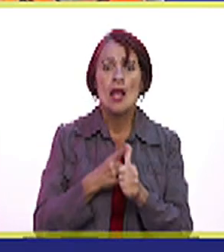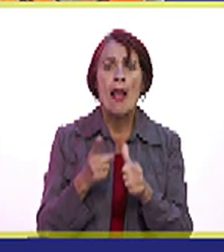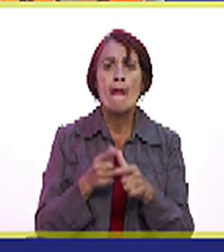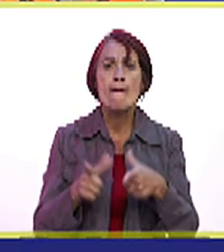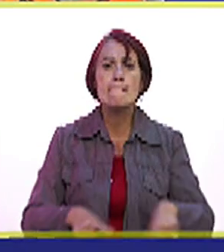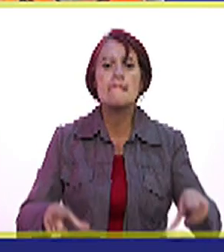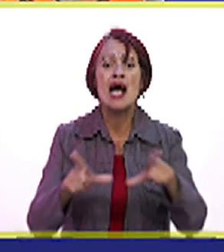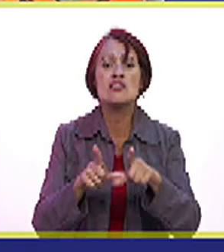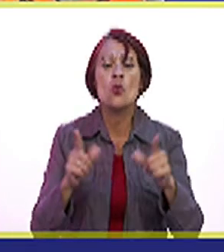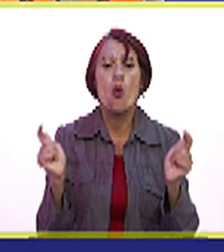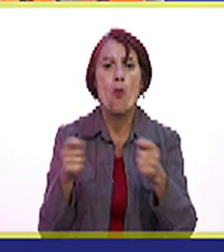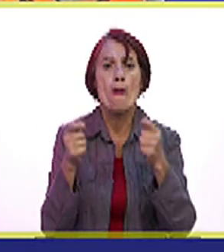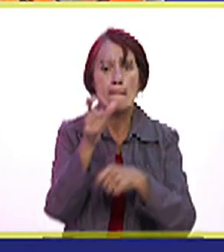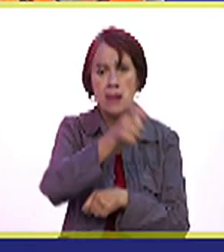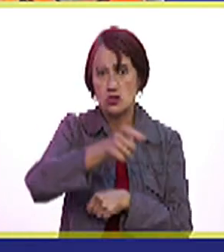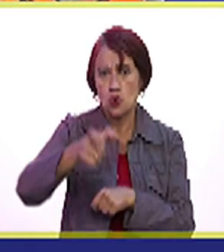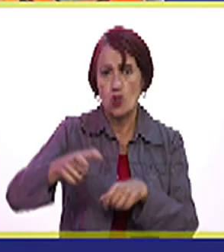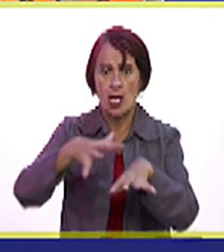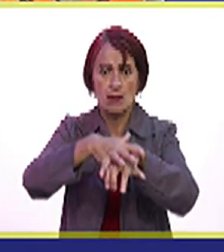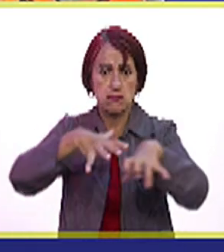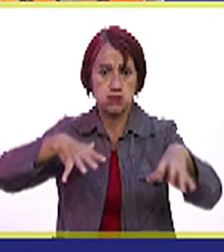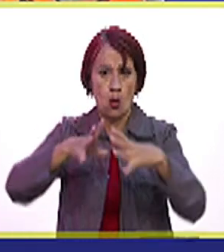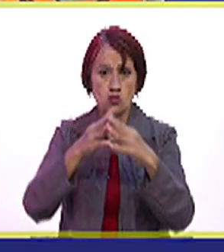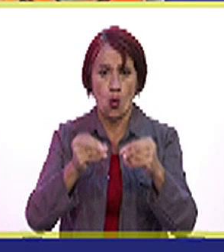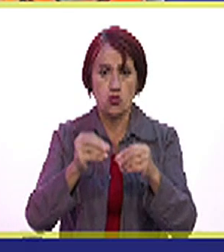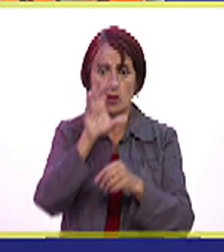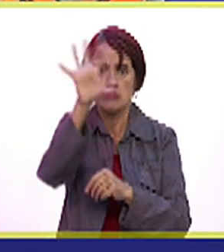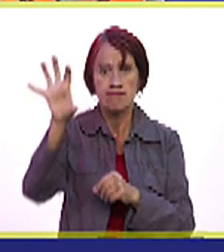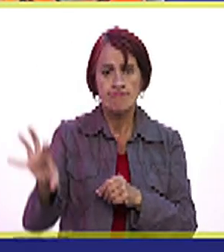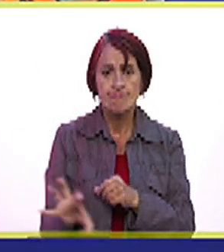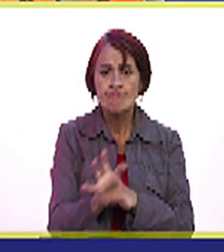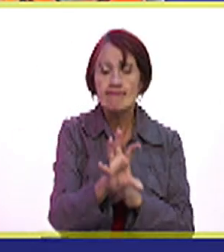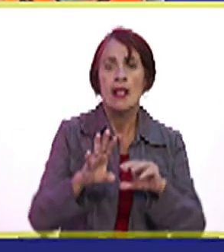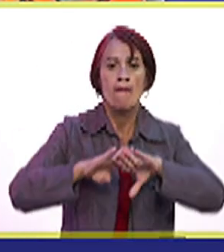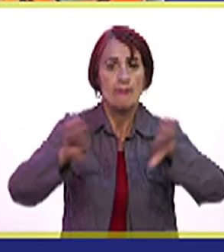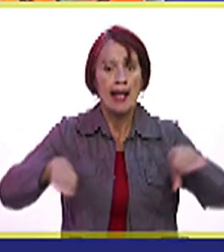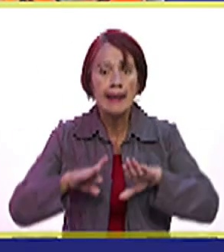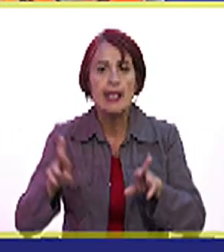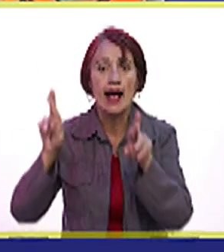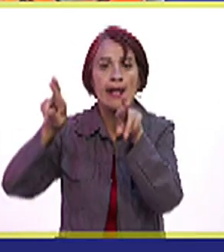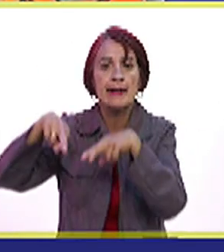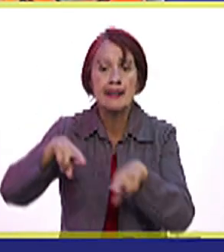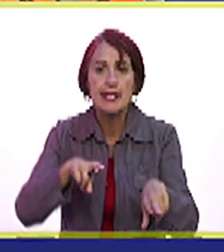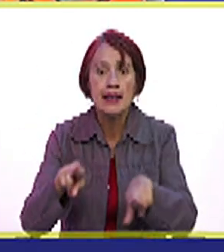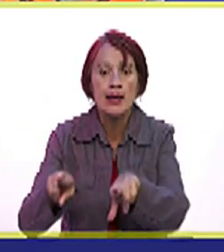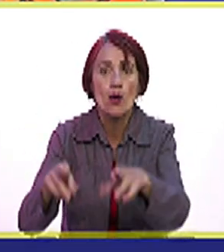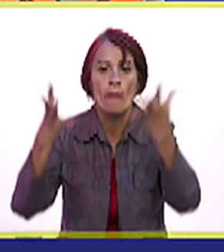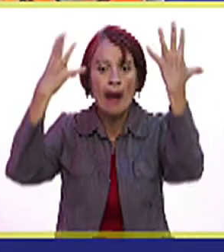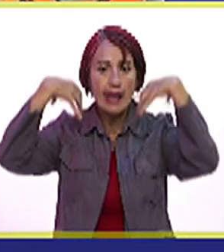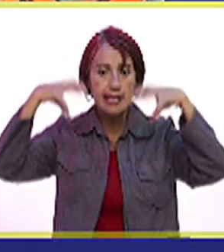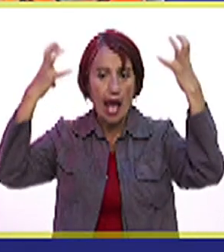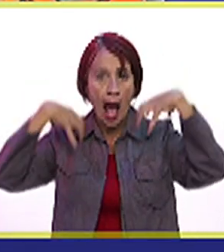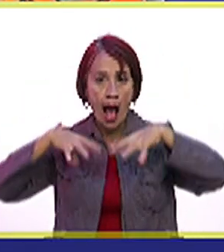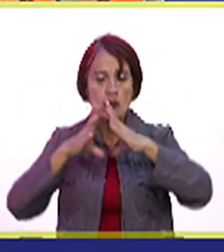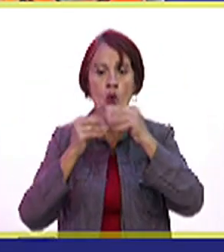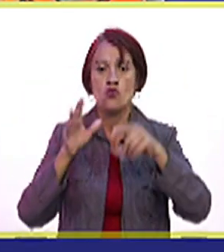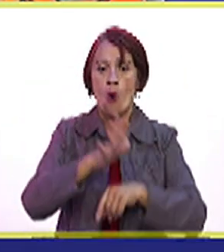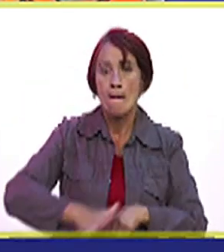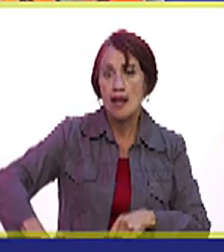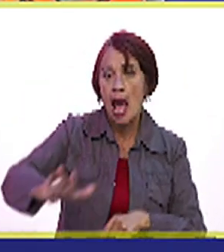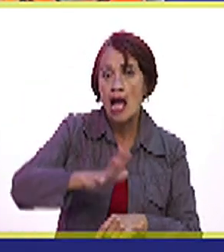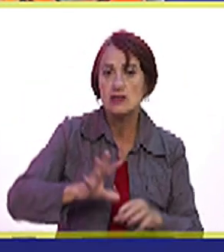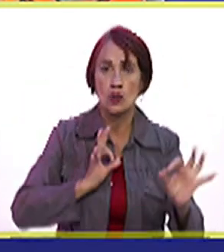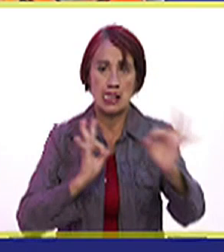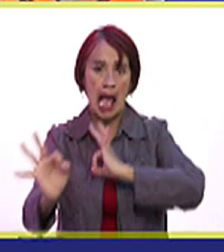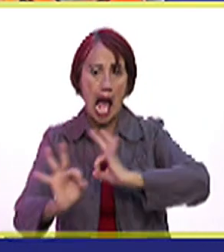espacios públicos y naturales del país: playas, ríos, balnearios, parques, plazas,